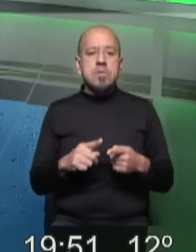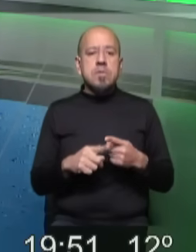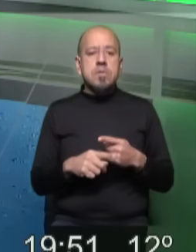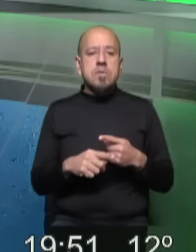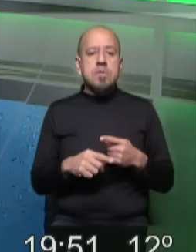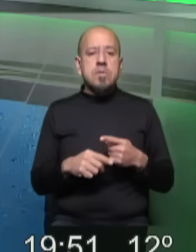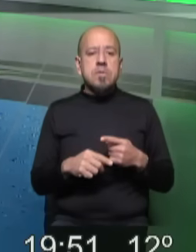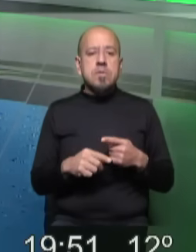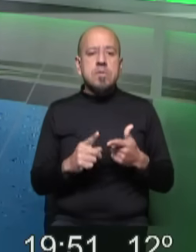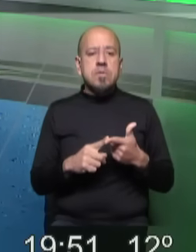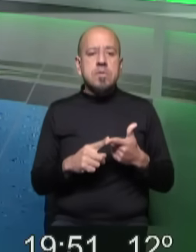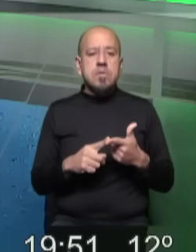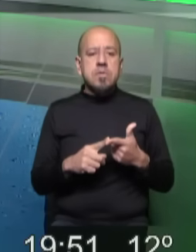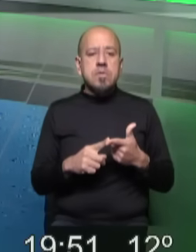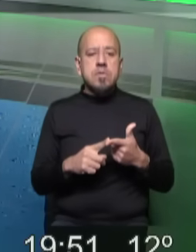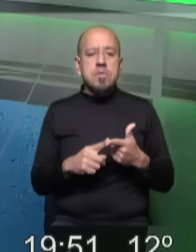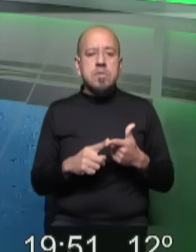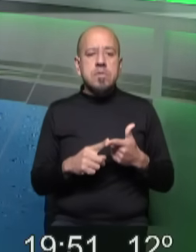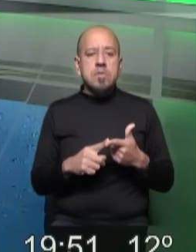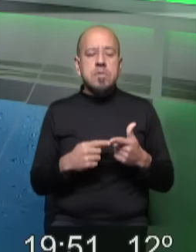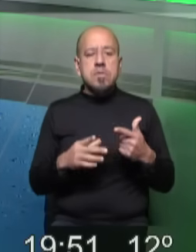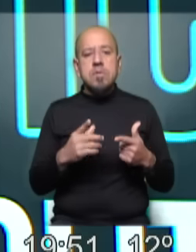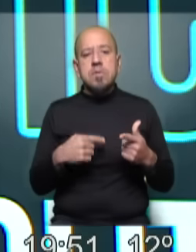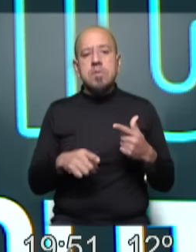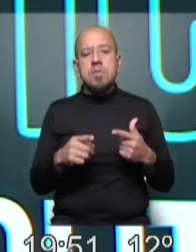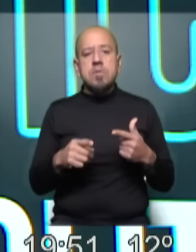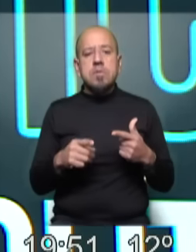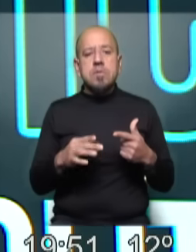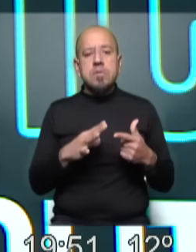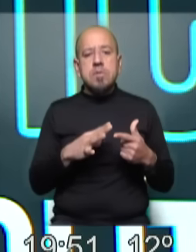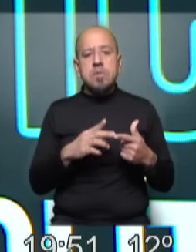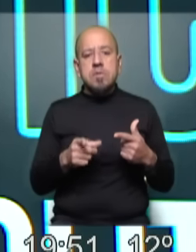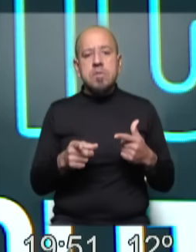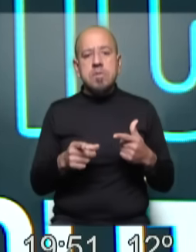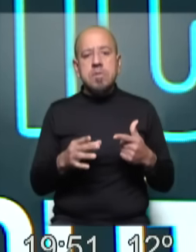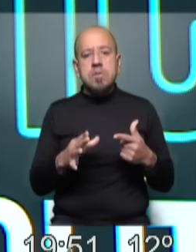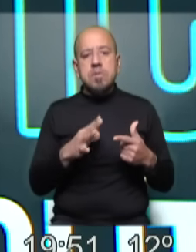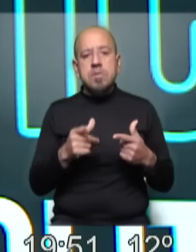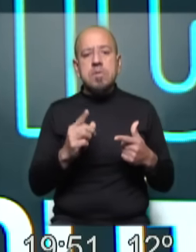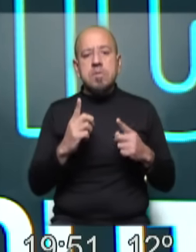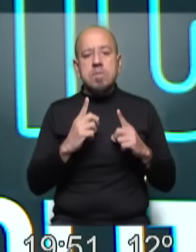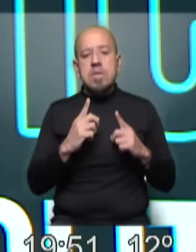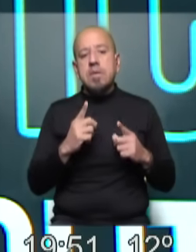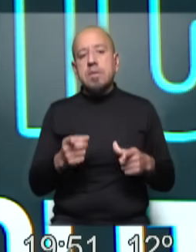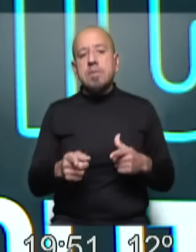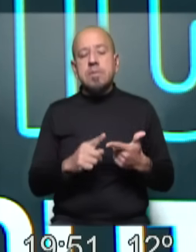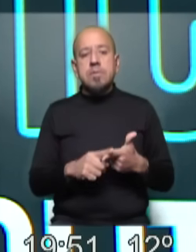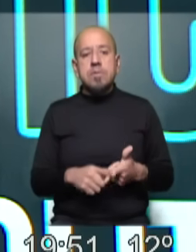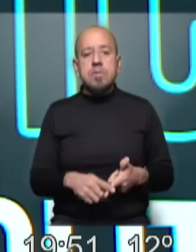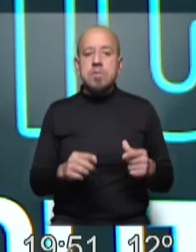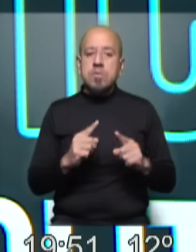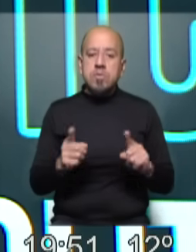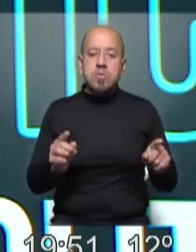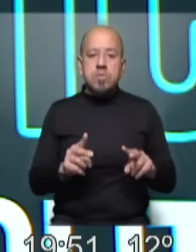aparezcan difusas eso como estrategia digamos no ya eh Ahora hay que esperar Cuál es la declaración final no parece ser un